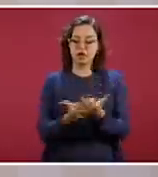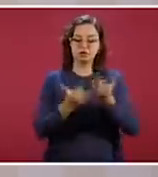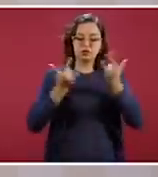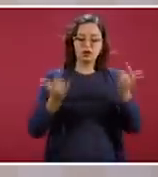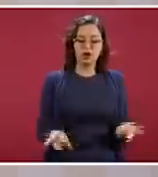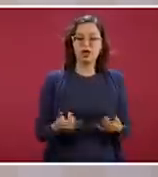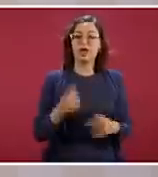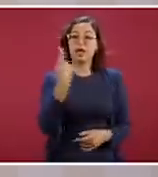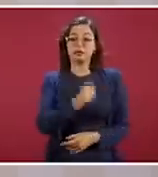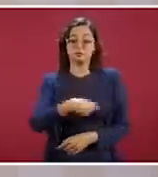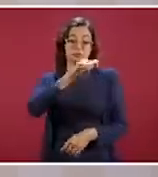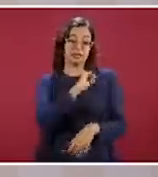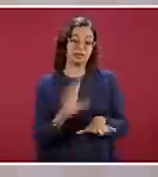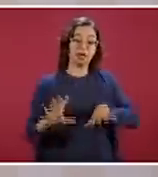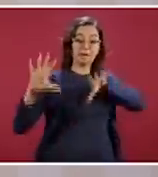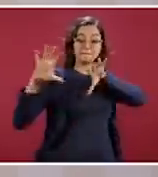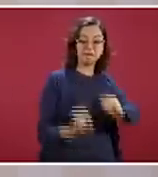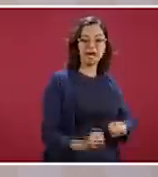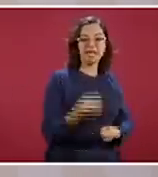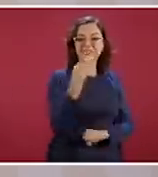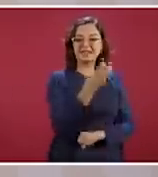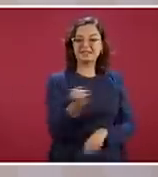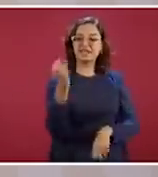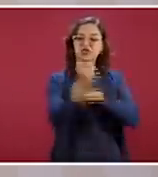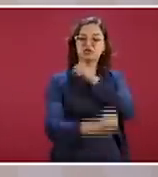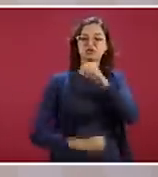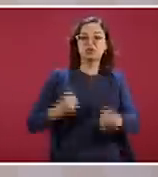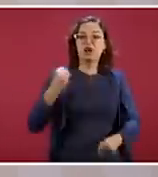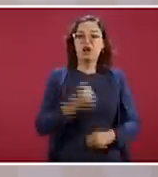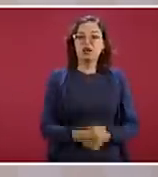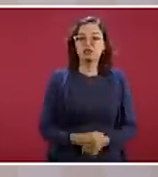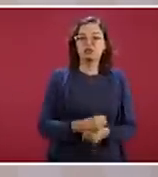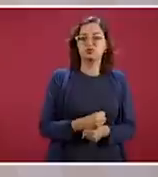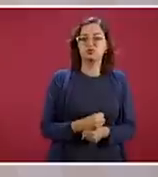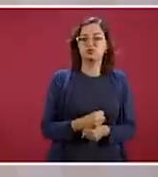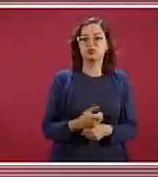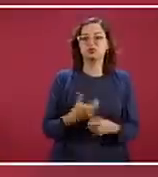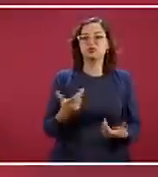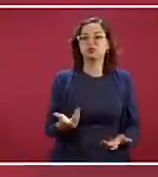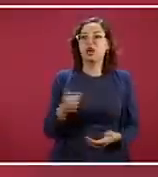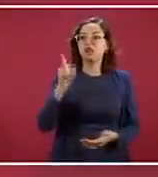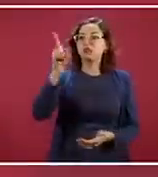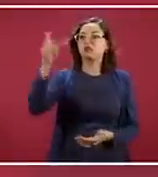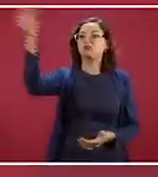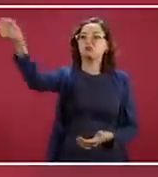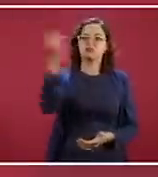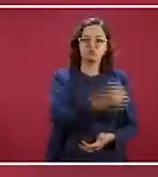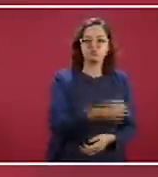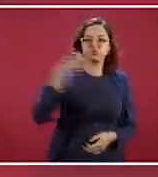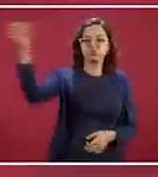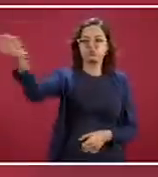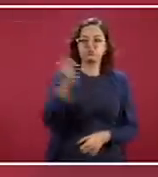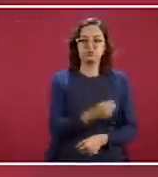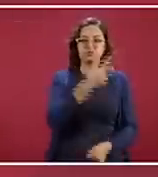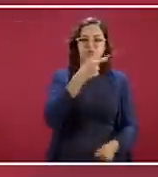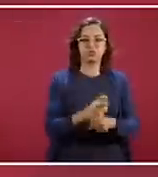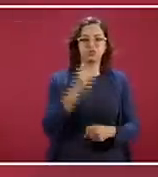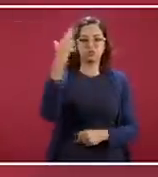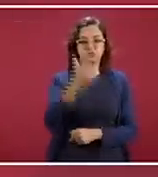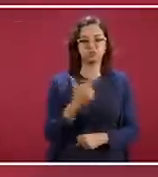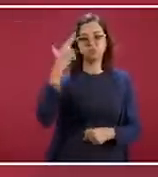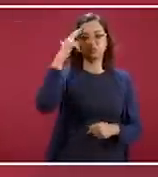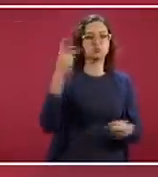España, y desde España nos mandaban a los virreyes para gobernar